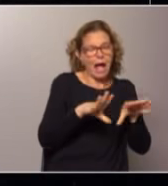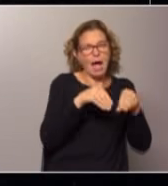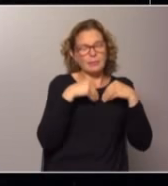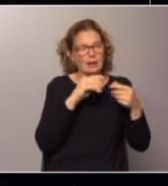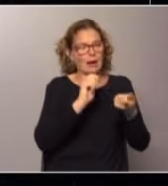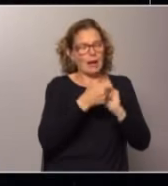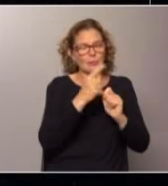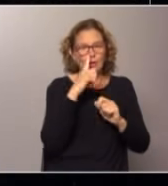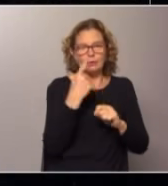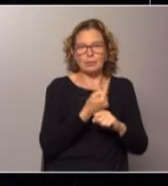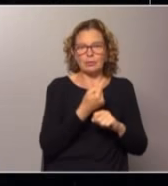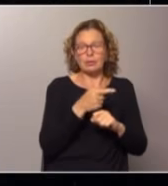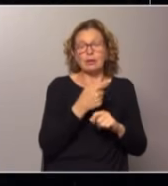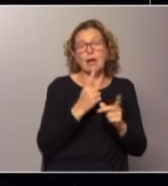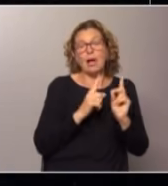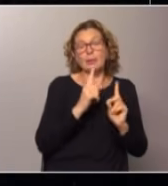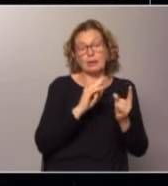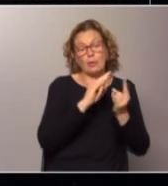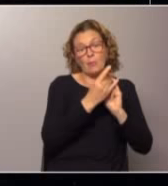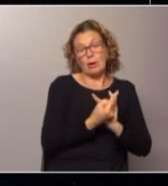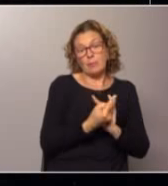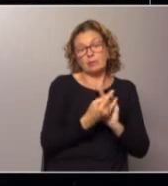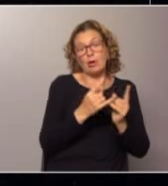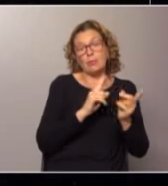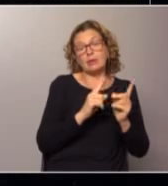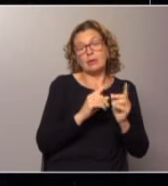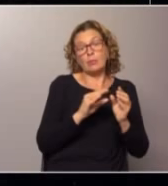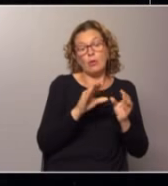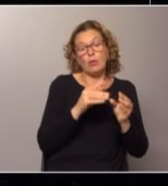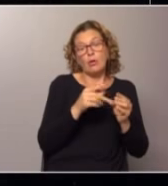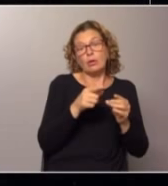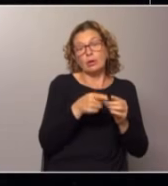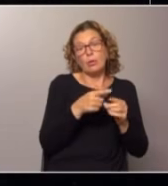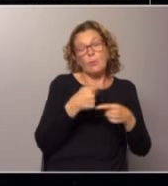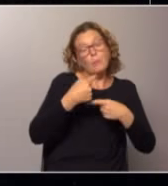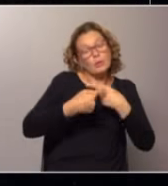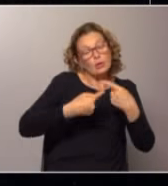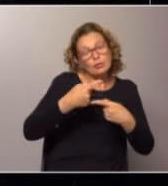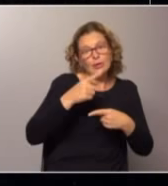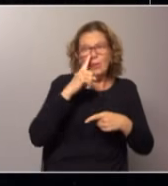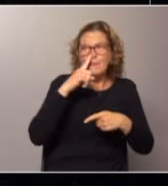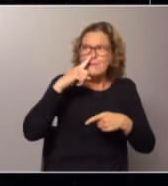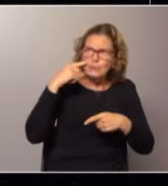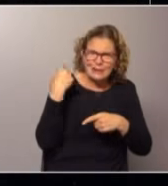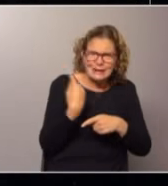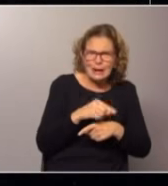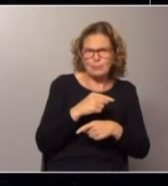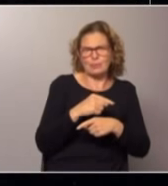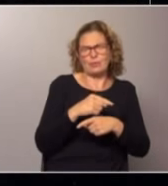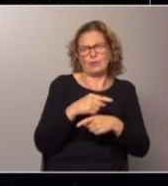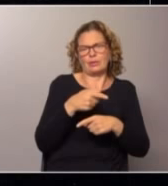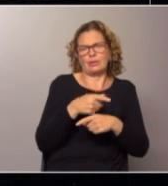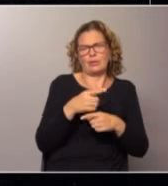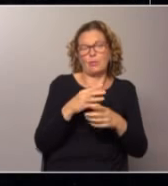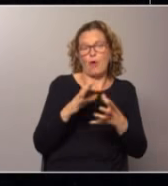de los cambios y en el mejor de los casos lo que hacen los parlamentos es reparar los daños que un proceso velocísimo acelerado